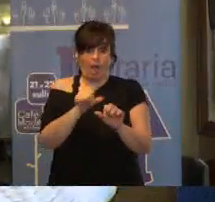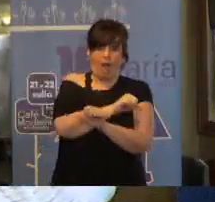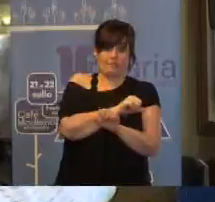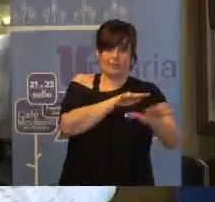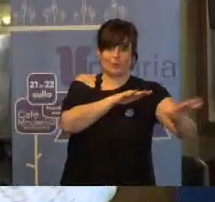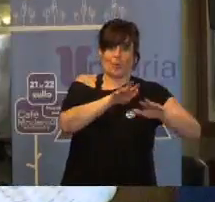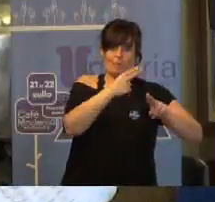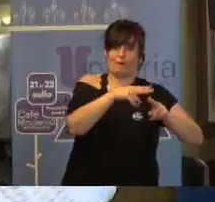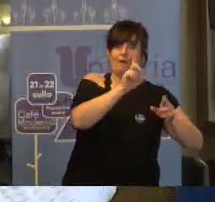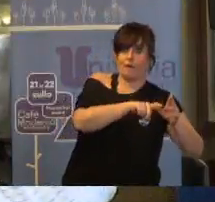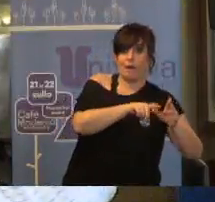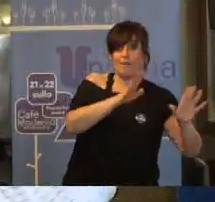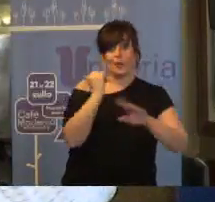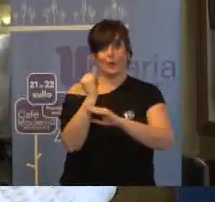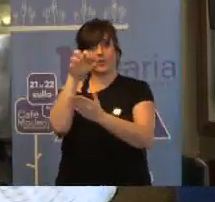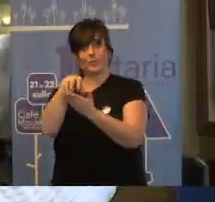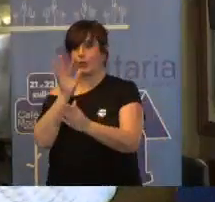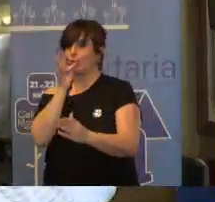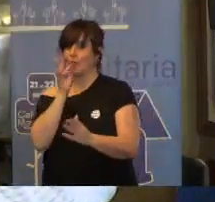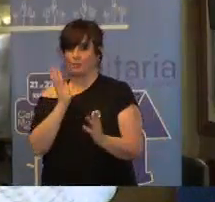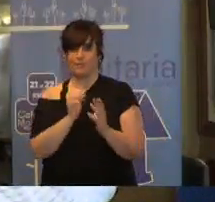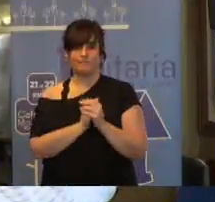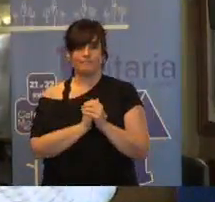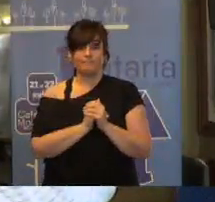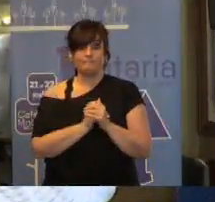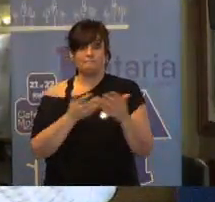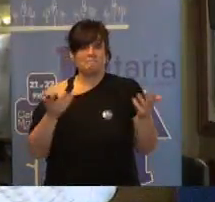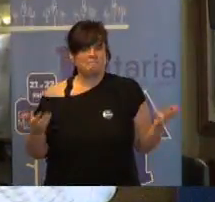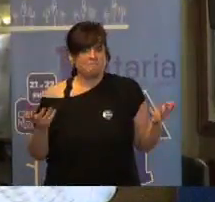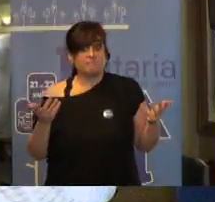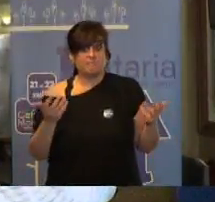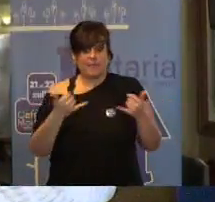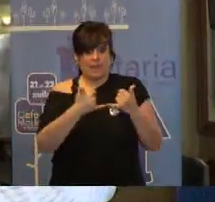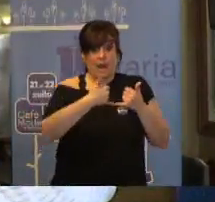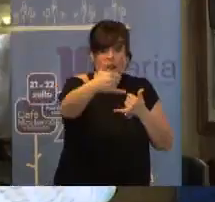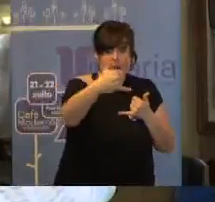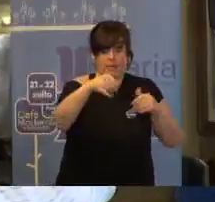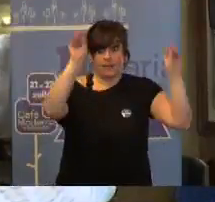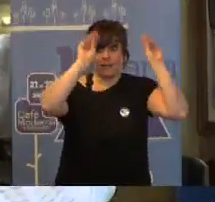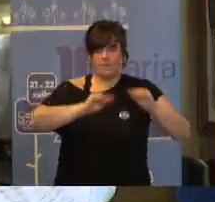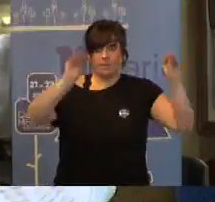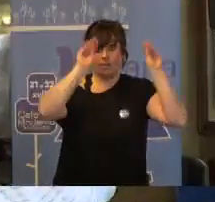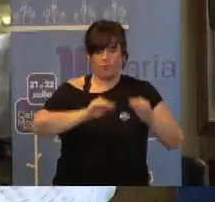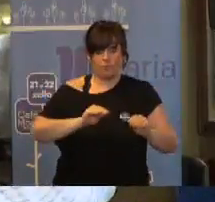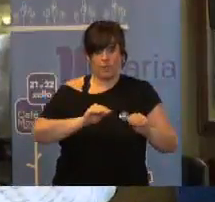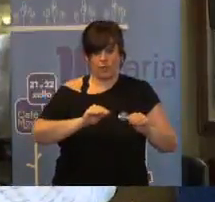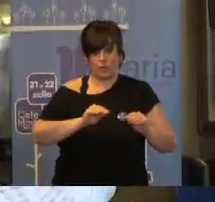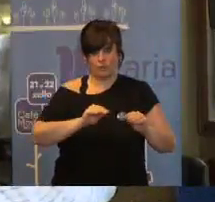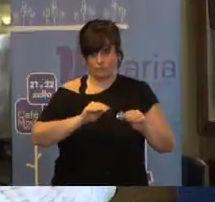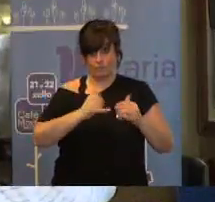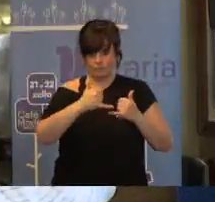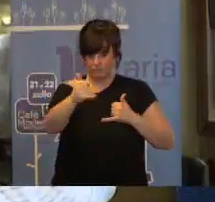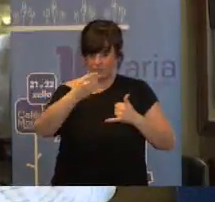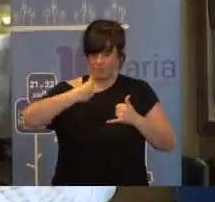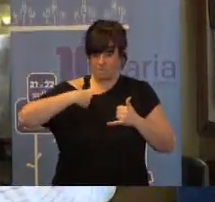institucións. E, aparte desa liña de formación, tamén está a